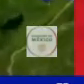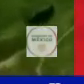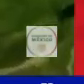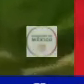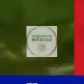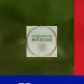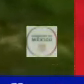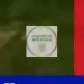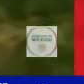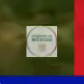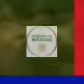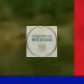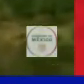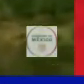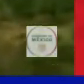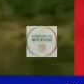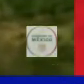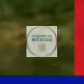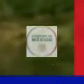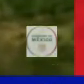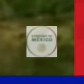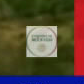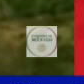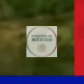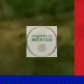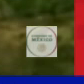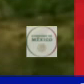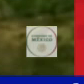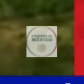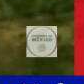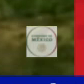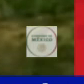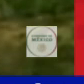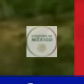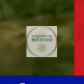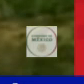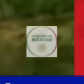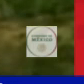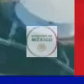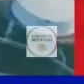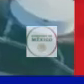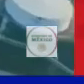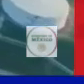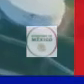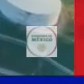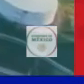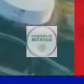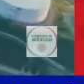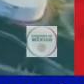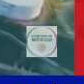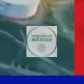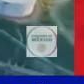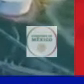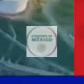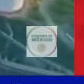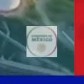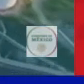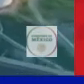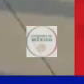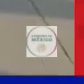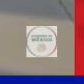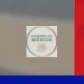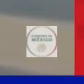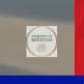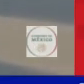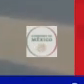El corredor interoceánico del Istmo de Tehuantepec ofrece una alternativa eficiente en tiempo y costo a las rutas de comercio mundial.